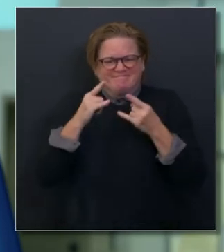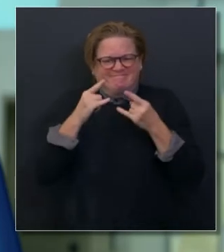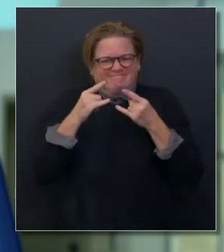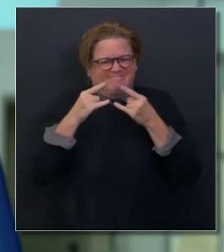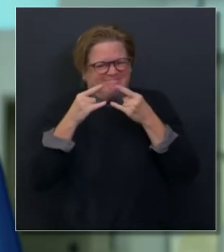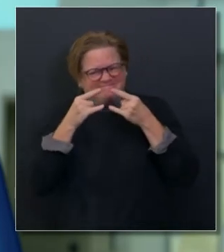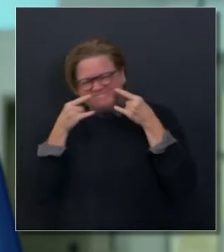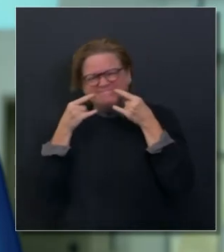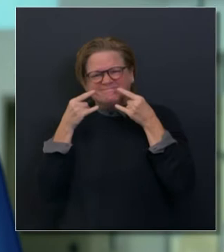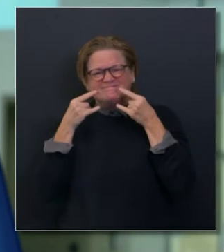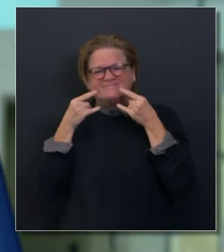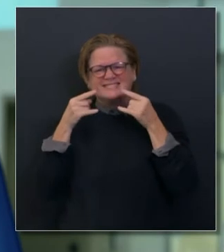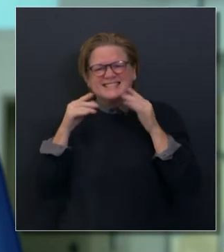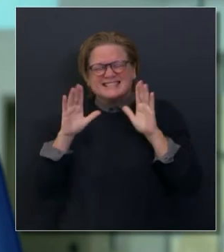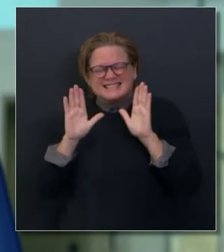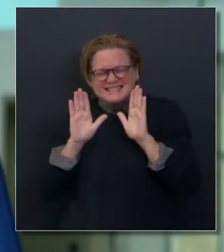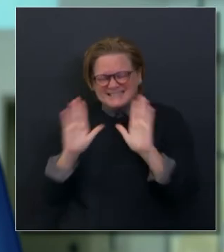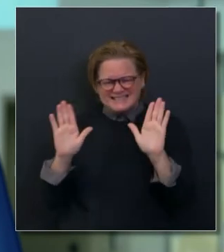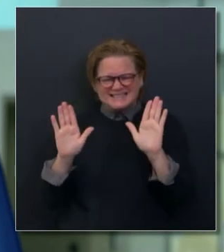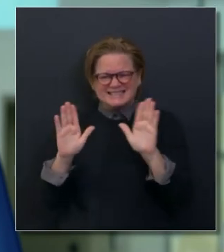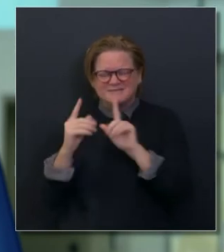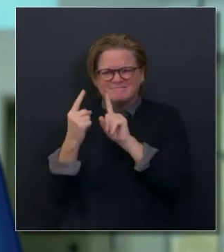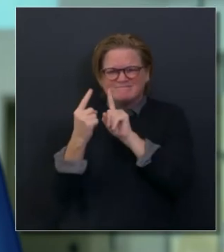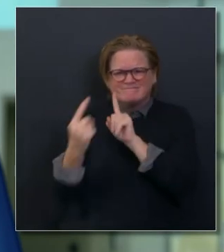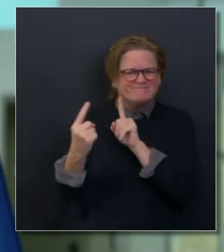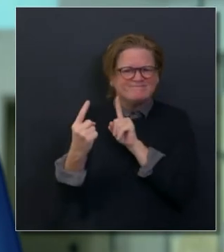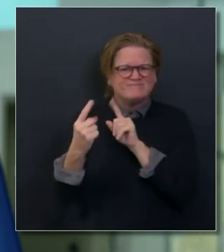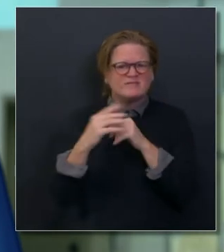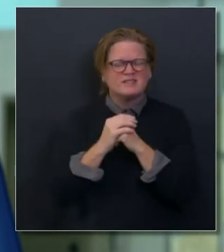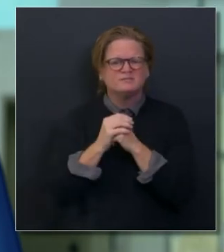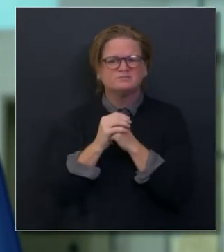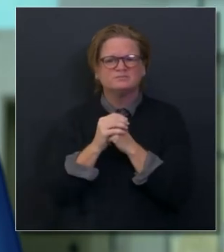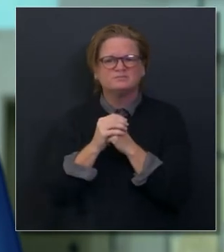también. Luz al final del túnel, pero seguimos en el túnel.